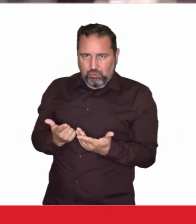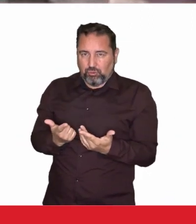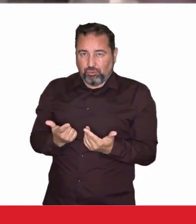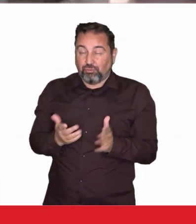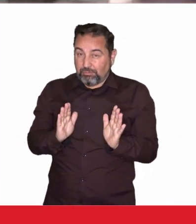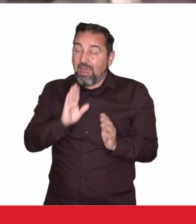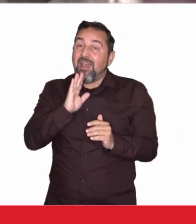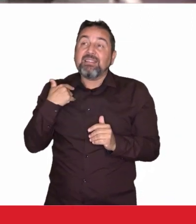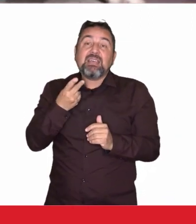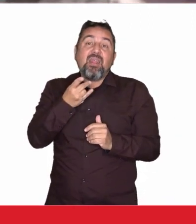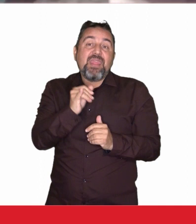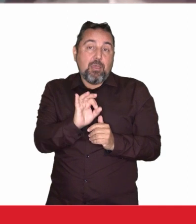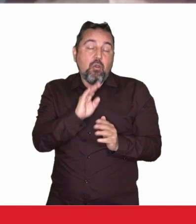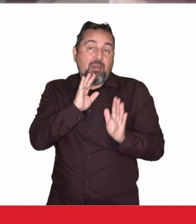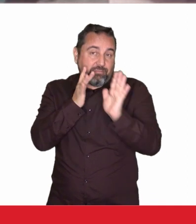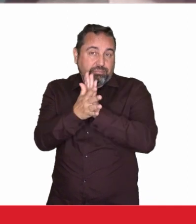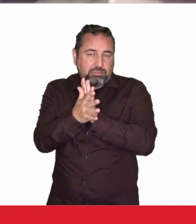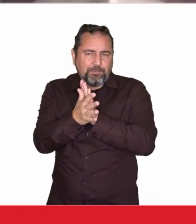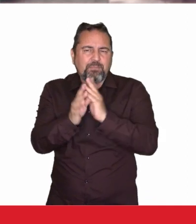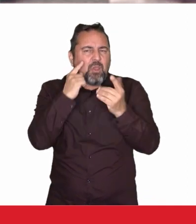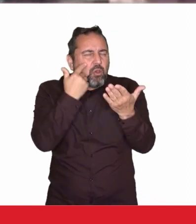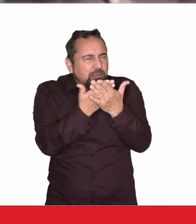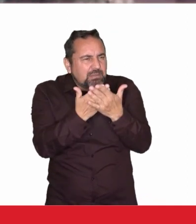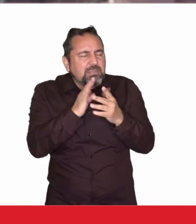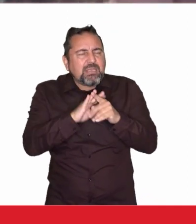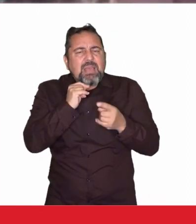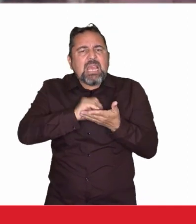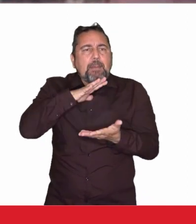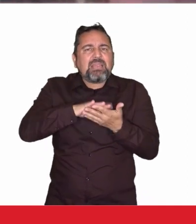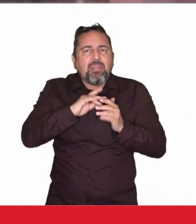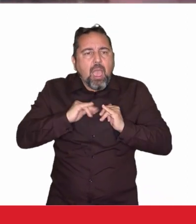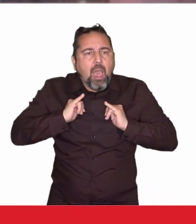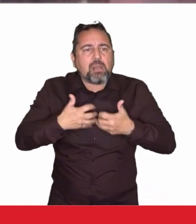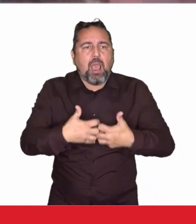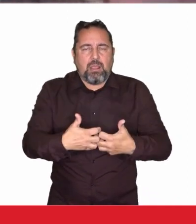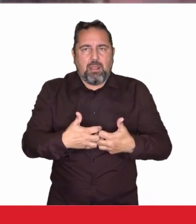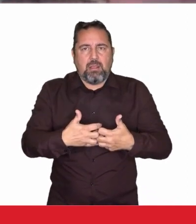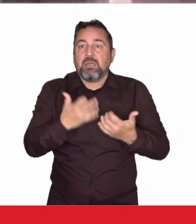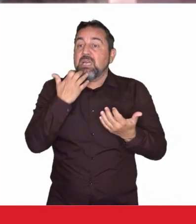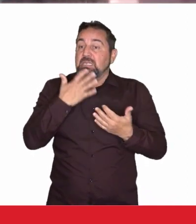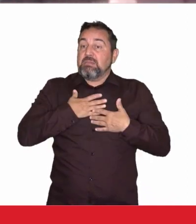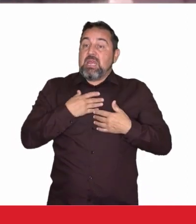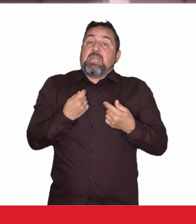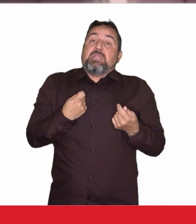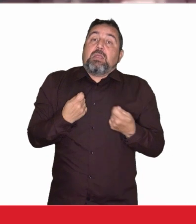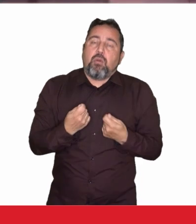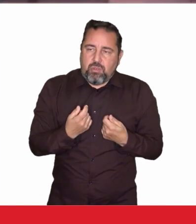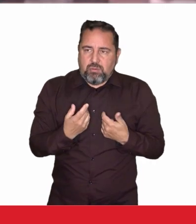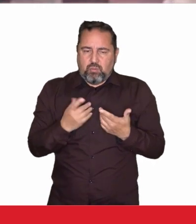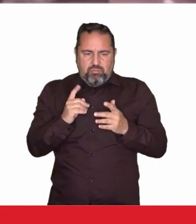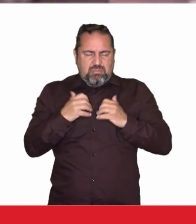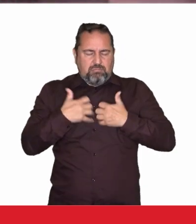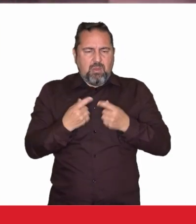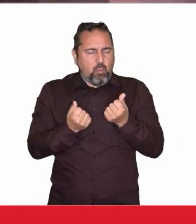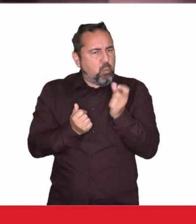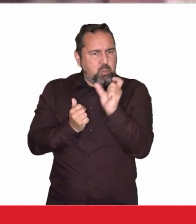antes, que Diego insistía mucho en esto, ¿vale? Luego, contemplar muy bien el capital de arranque. Es decir, si mi